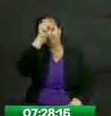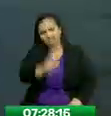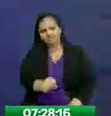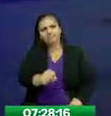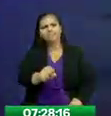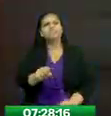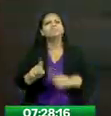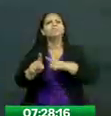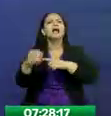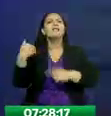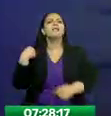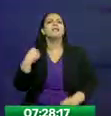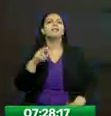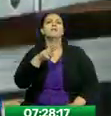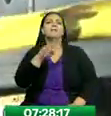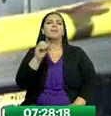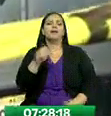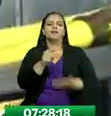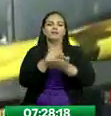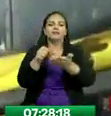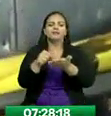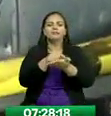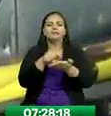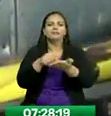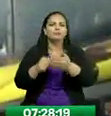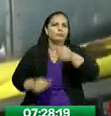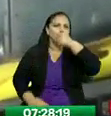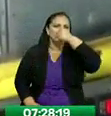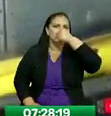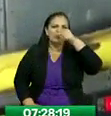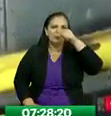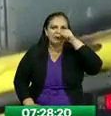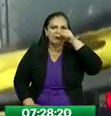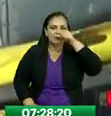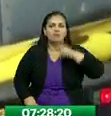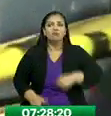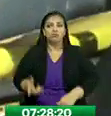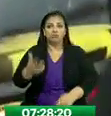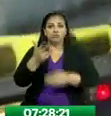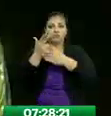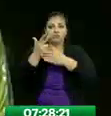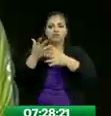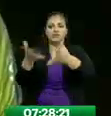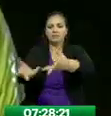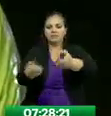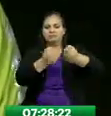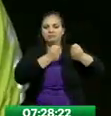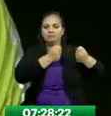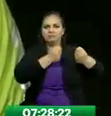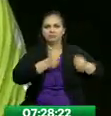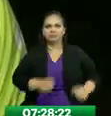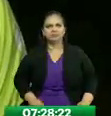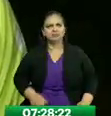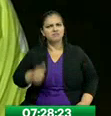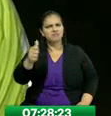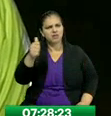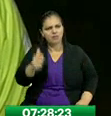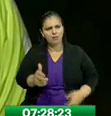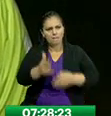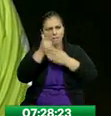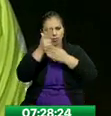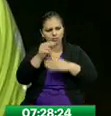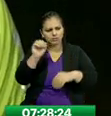aproximadamente 20 sobres de una sustancia sujeta a fiscalización y un arma de fuego. Estamos por verificar si esa arma de fuego tuvo algún tipo